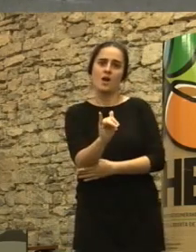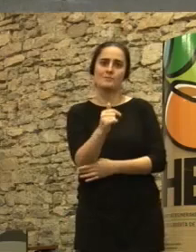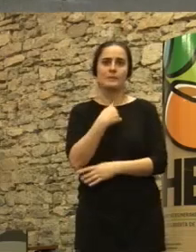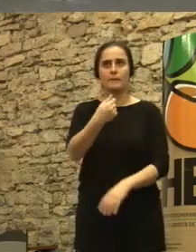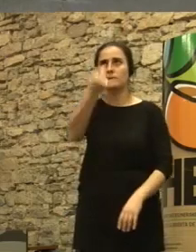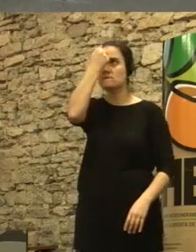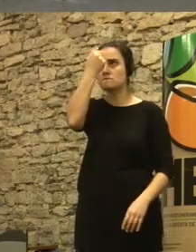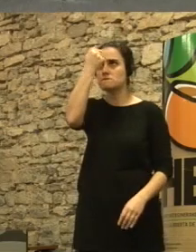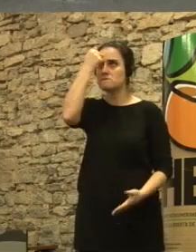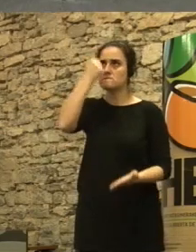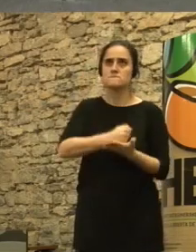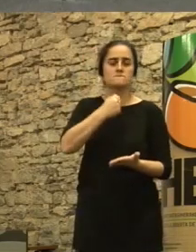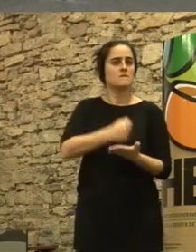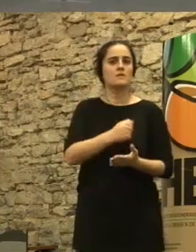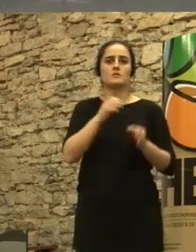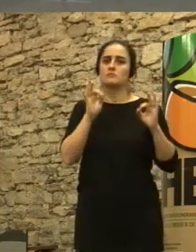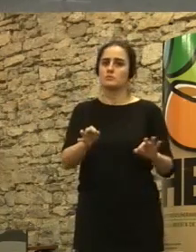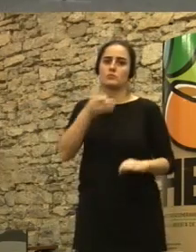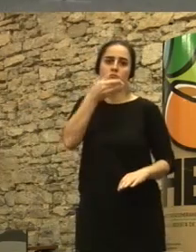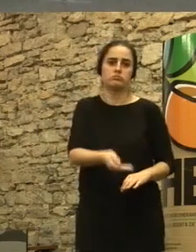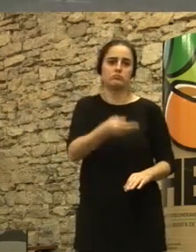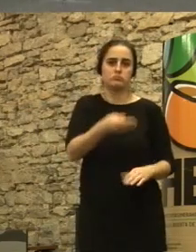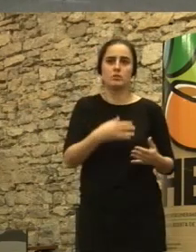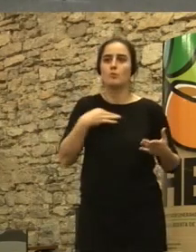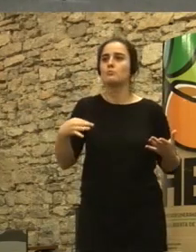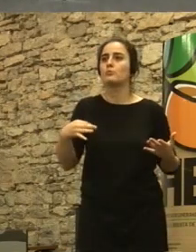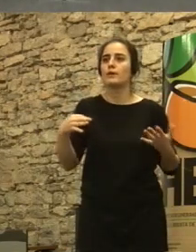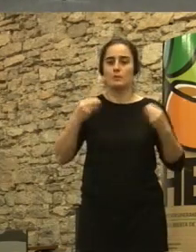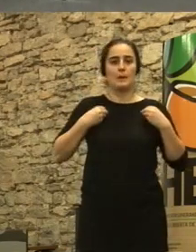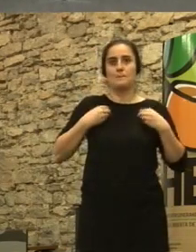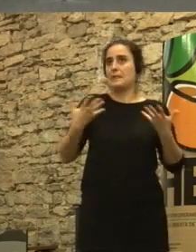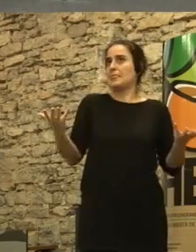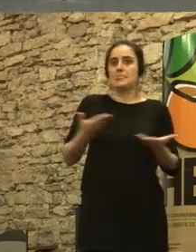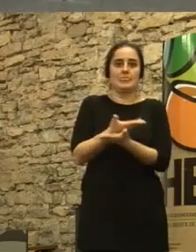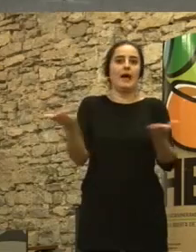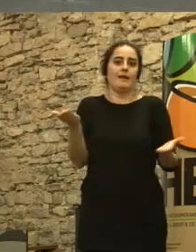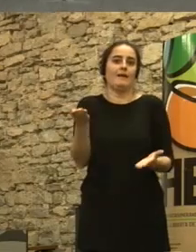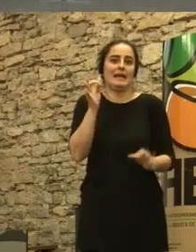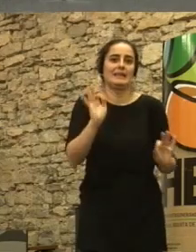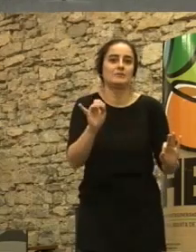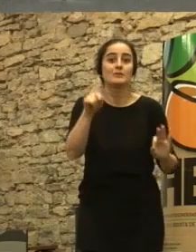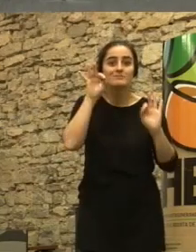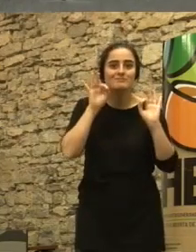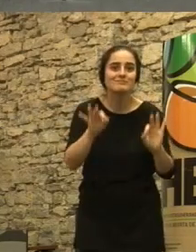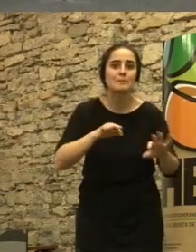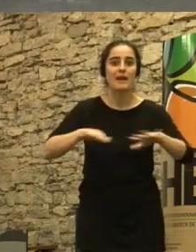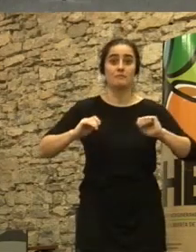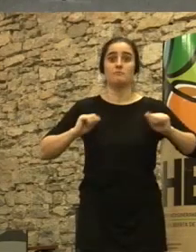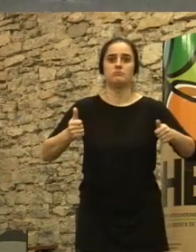obstinación es crucial, a lo mejor en todo, ¿eh? En esta vida, la verdad. Pero en eso